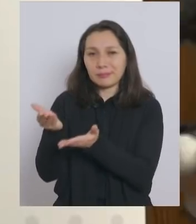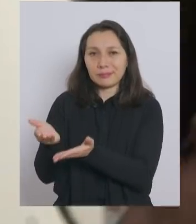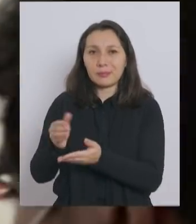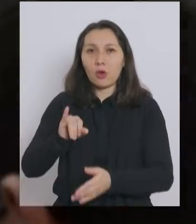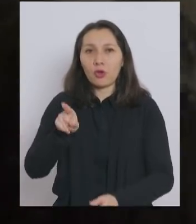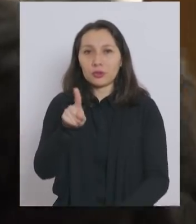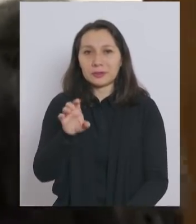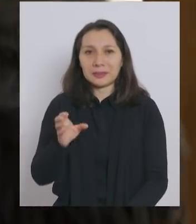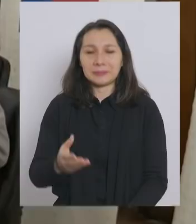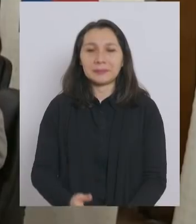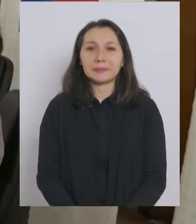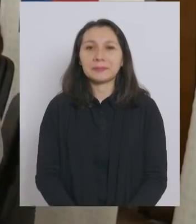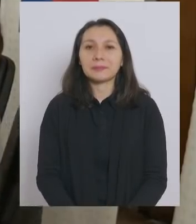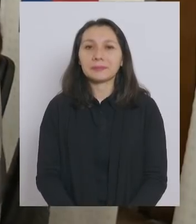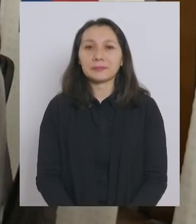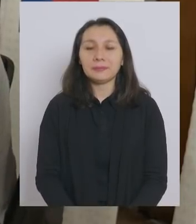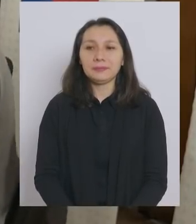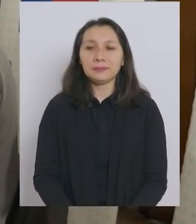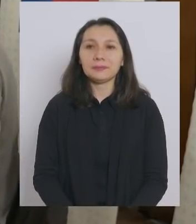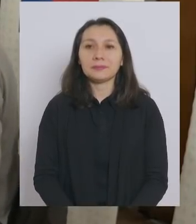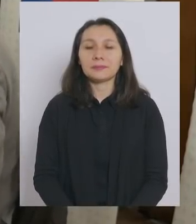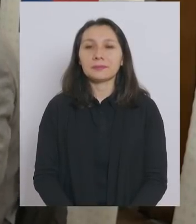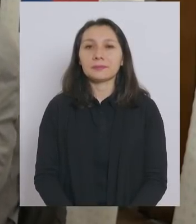favor, José.